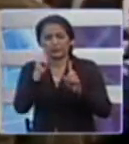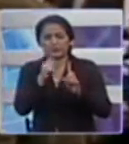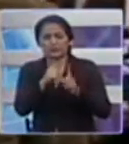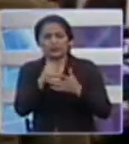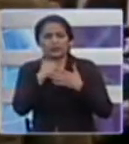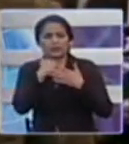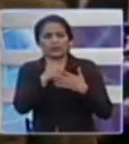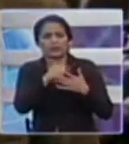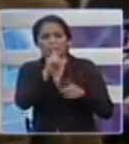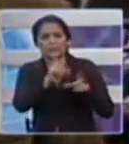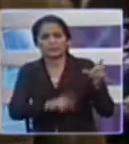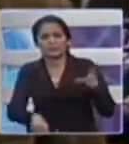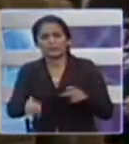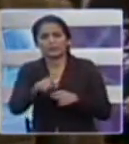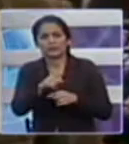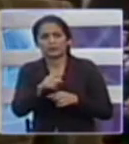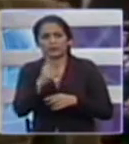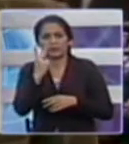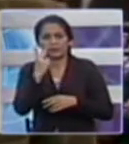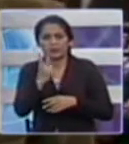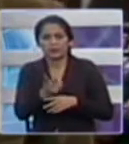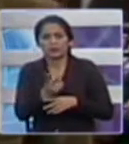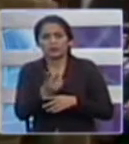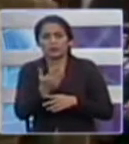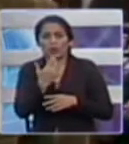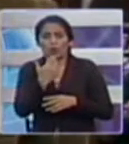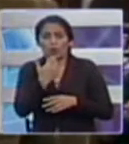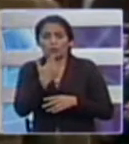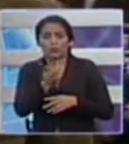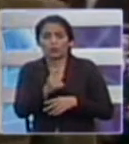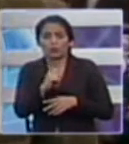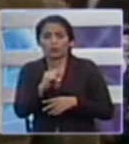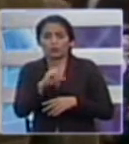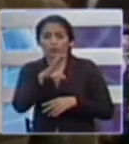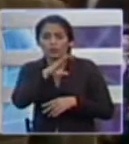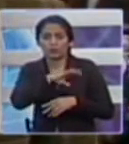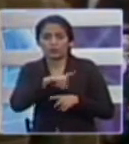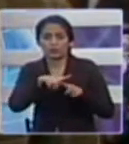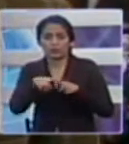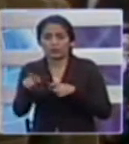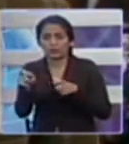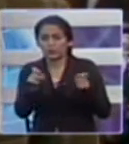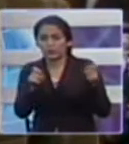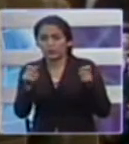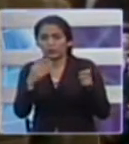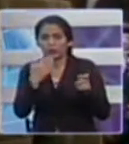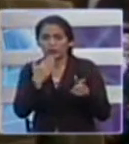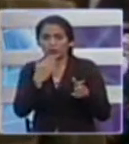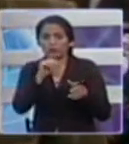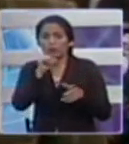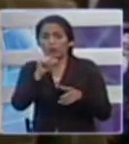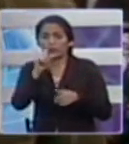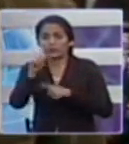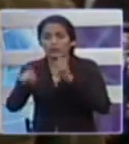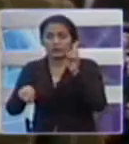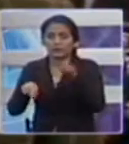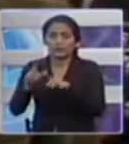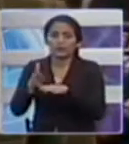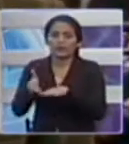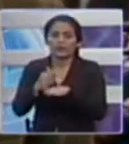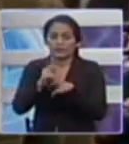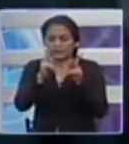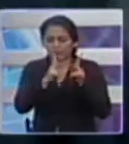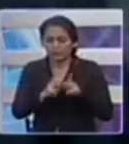sistema que permita medir los índices de gestión de la actual administración. Existen algunos POAs que no están ejecutados en el porcentaje que